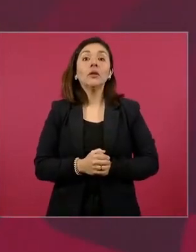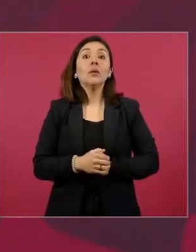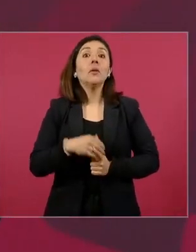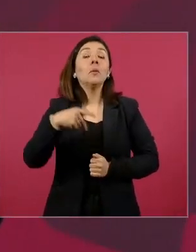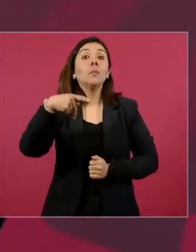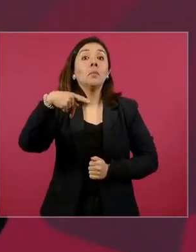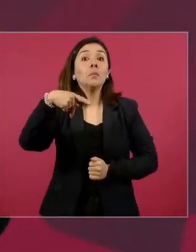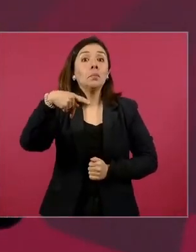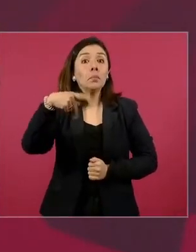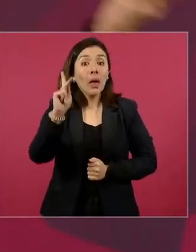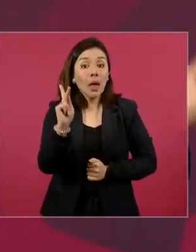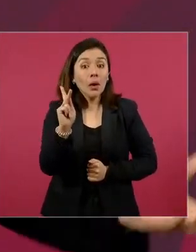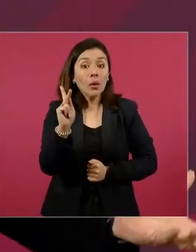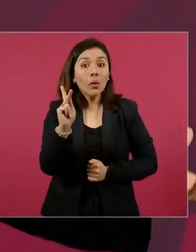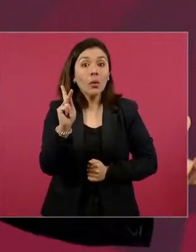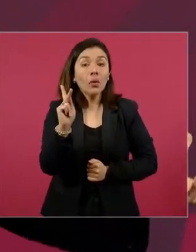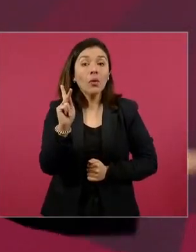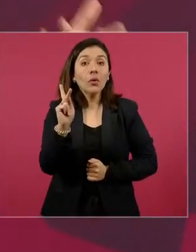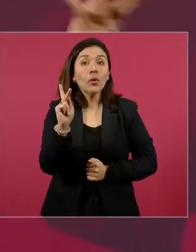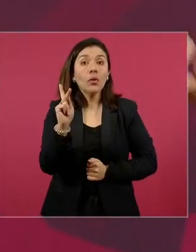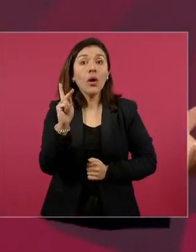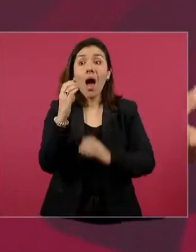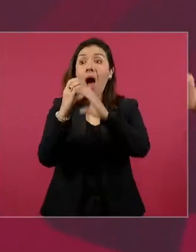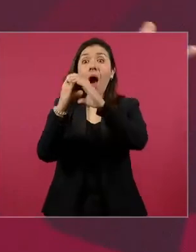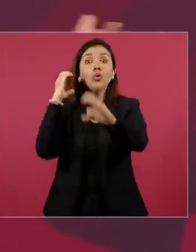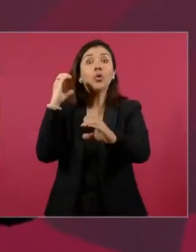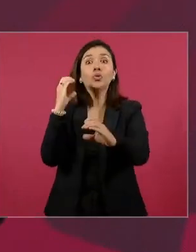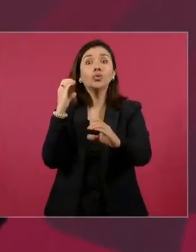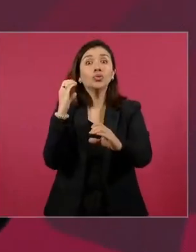Pero no hay autobuses